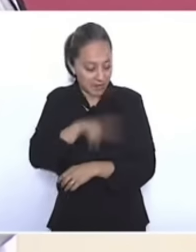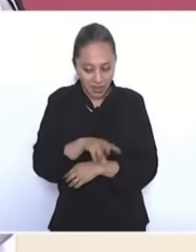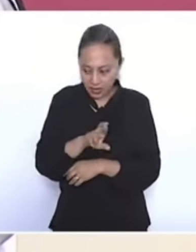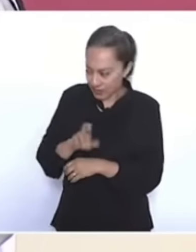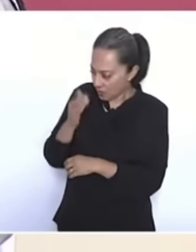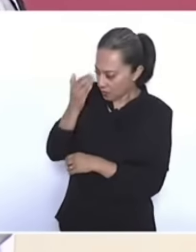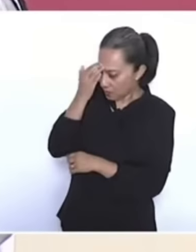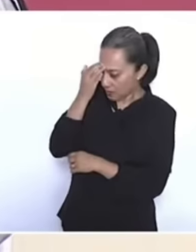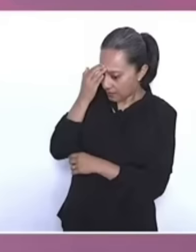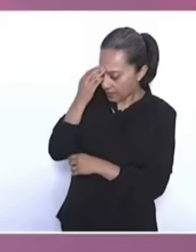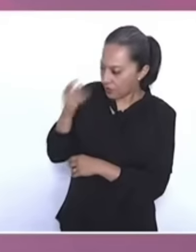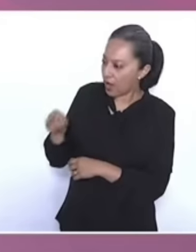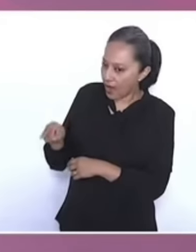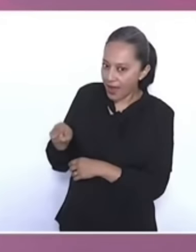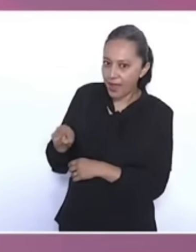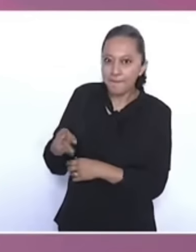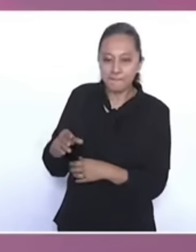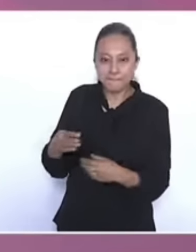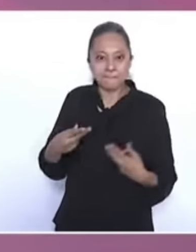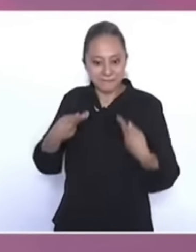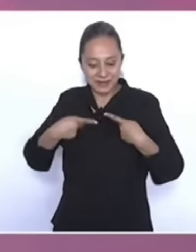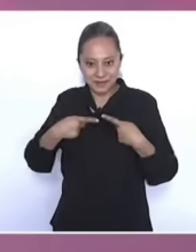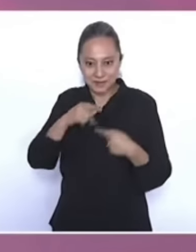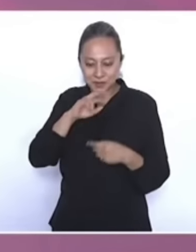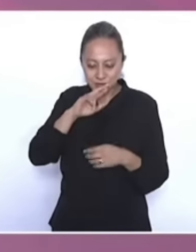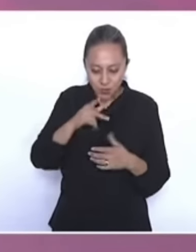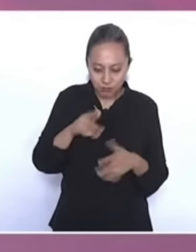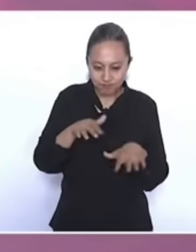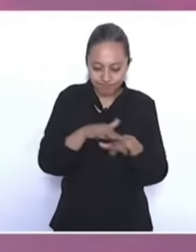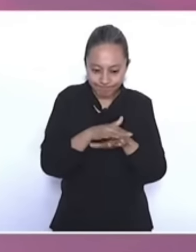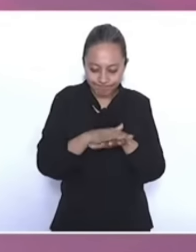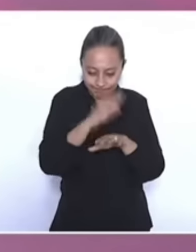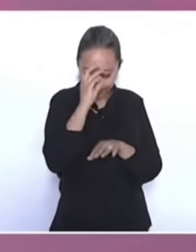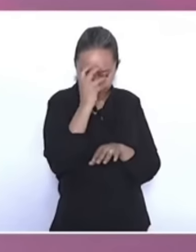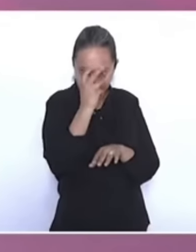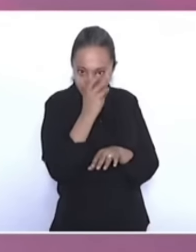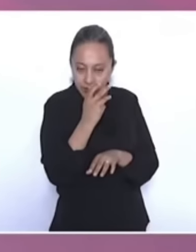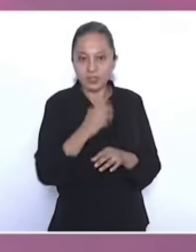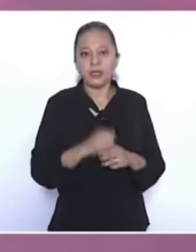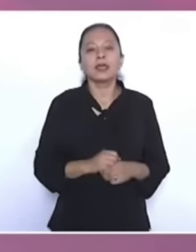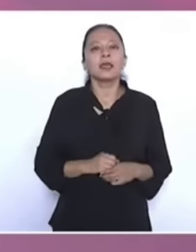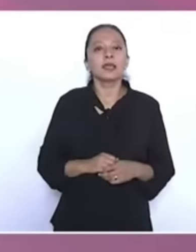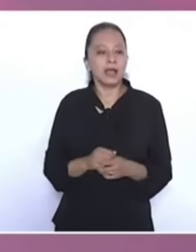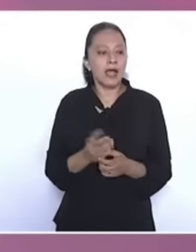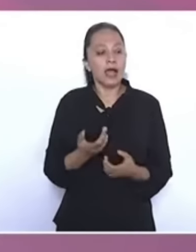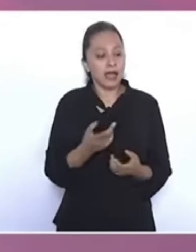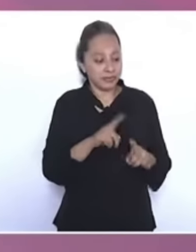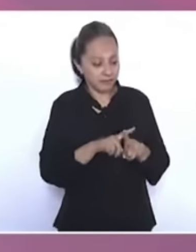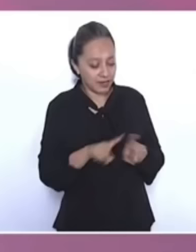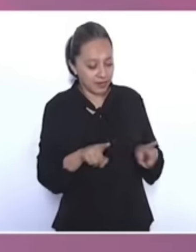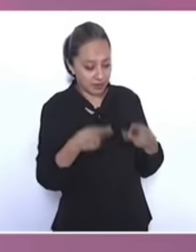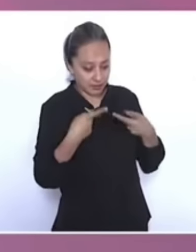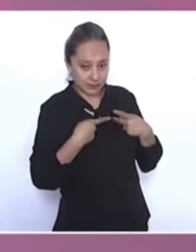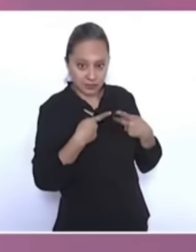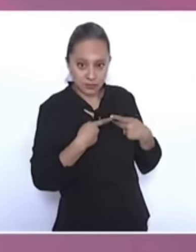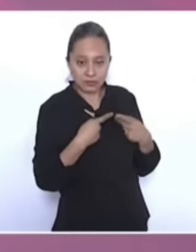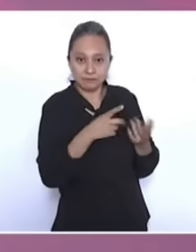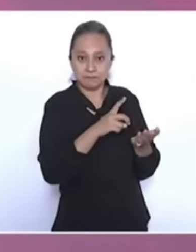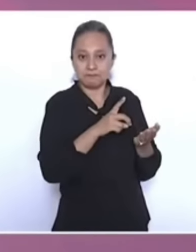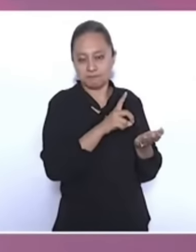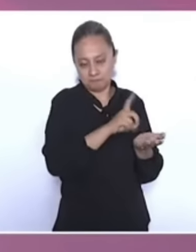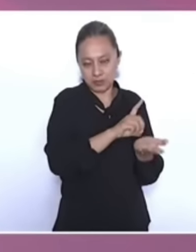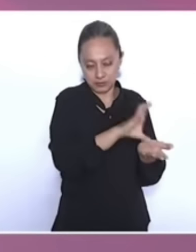mejores personas y a restablecer los derechos negados a quien vive en condición de discapacidad.